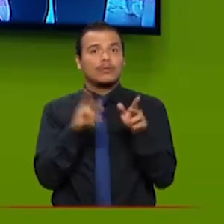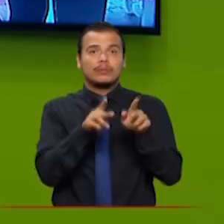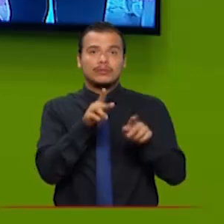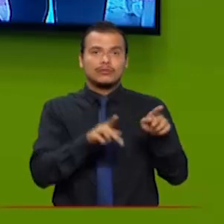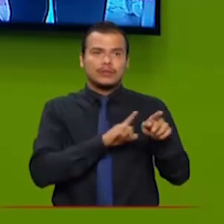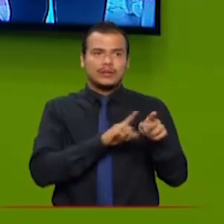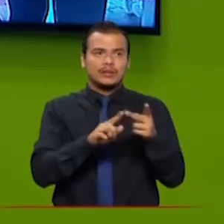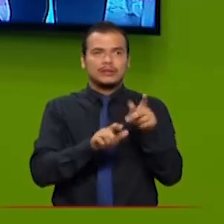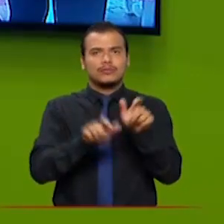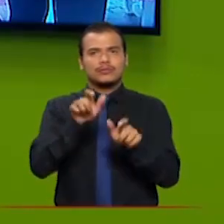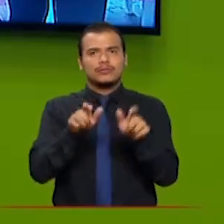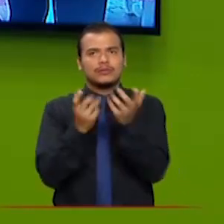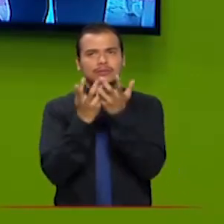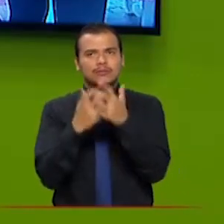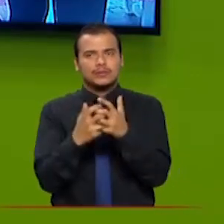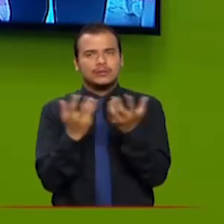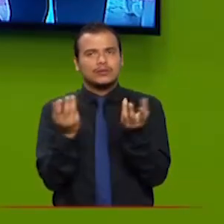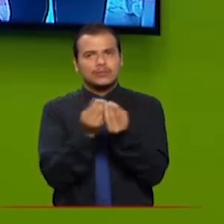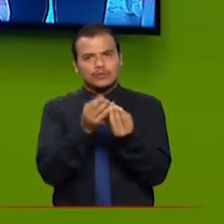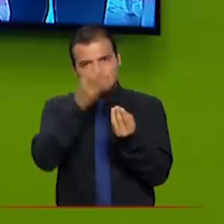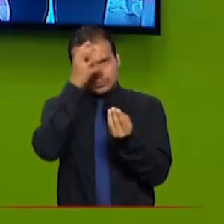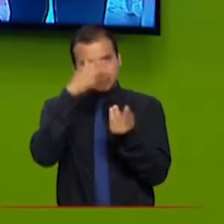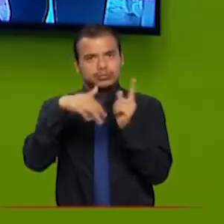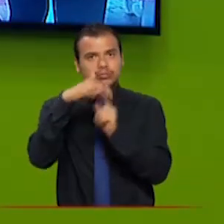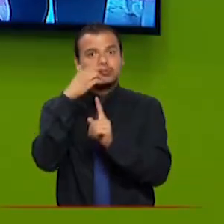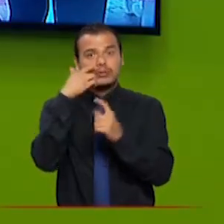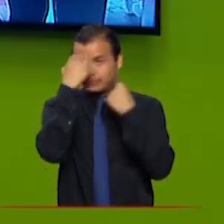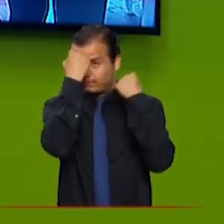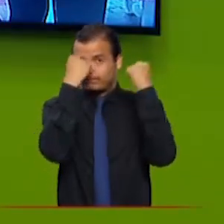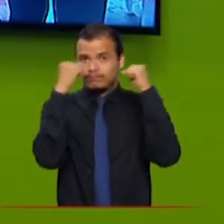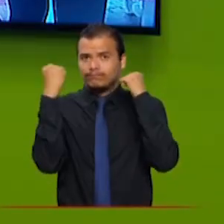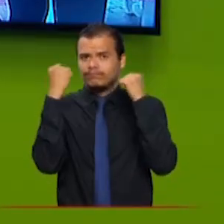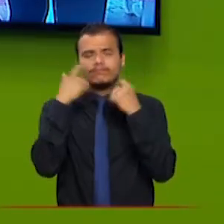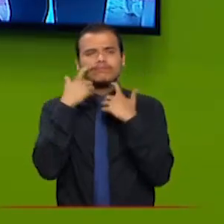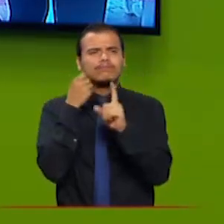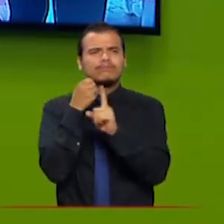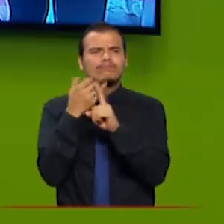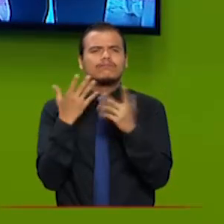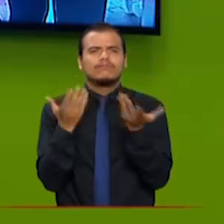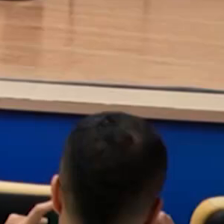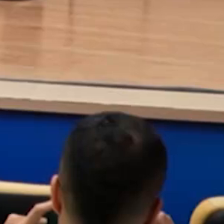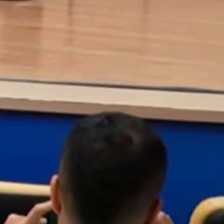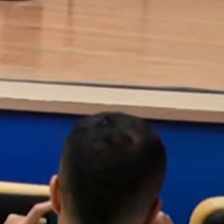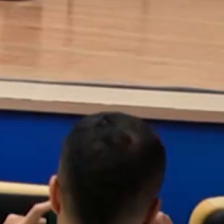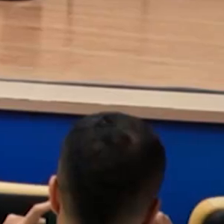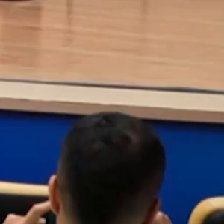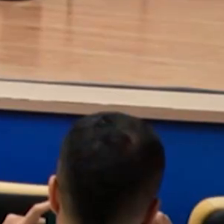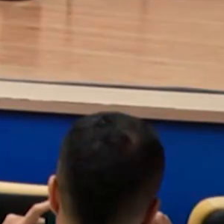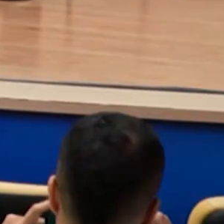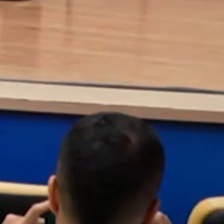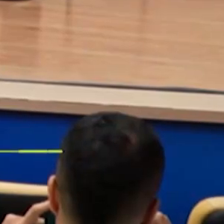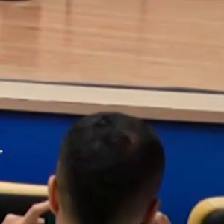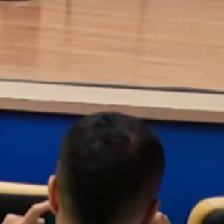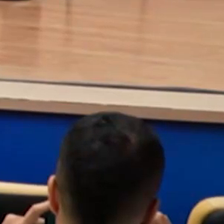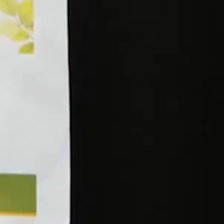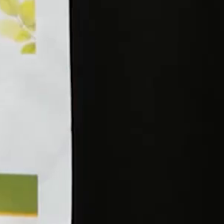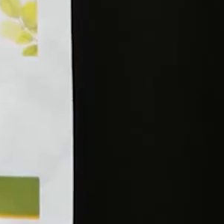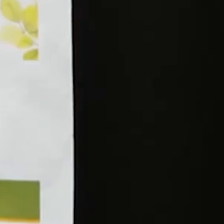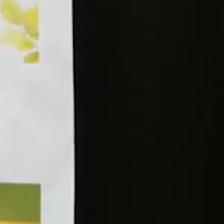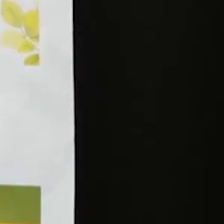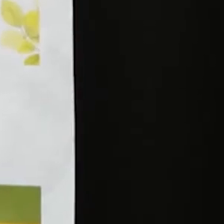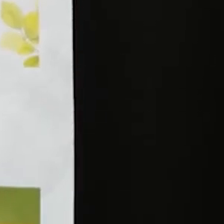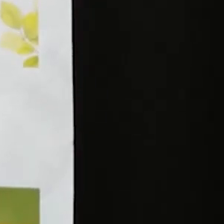líderes, empresarios y del sector ambiental, pero ¿cuáles serían sus consecuencias? Aquí se lo contamos. De aprobarse el proyecto de